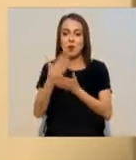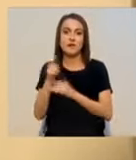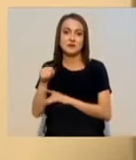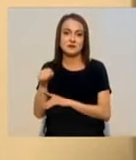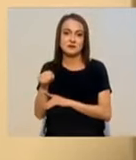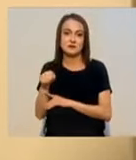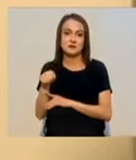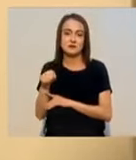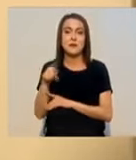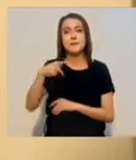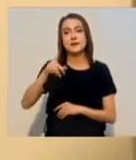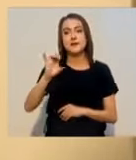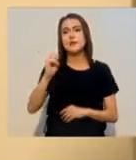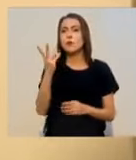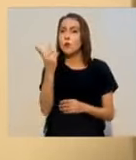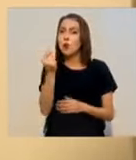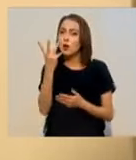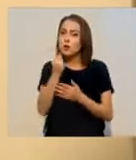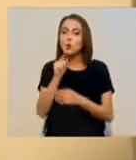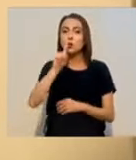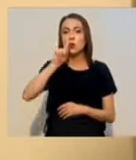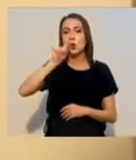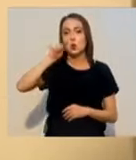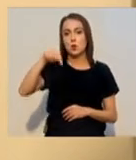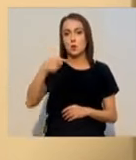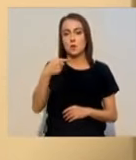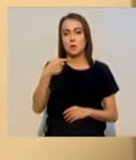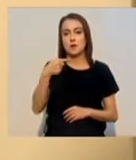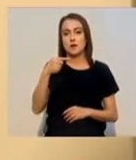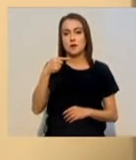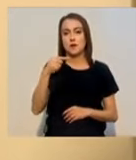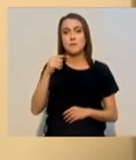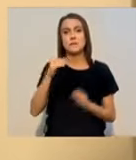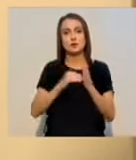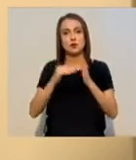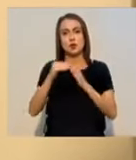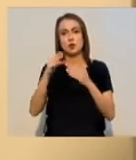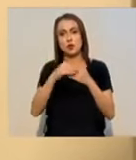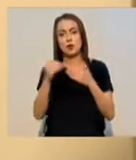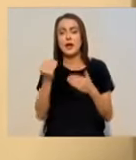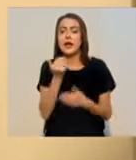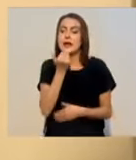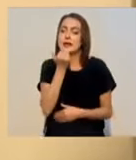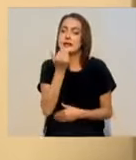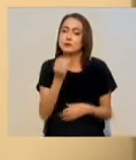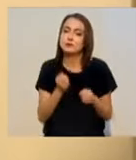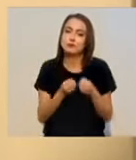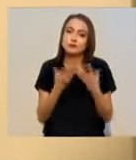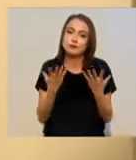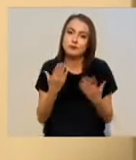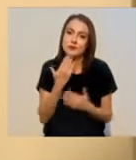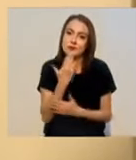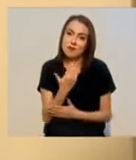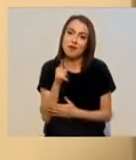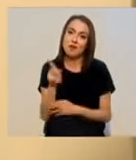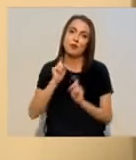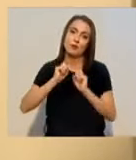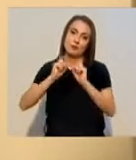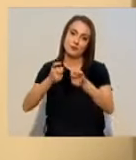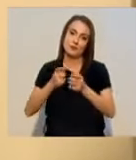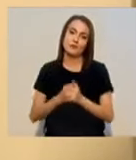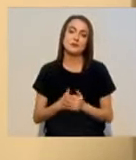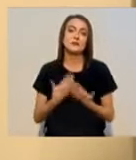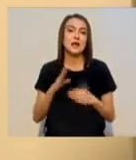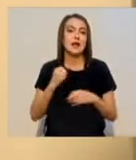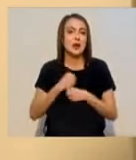abierto, para un costo de 1.1 millones de dólares. Entonces, agradecemos enormemente esta donación